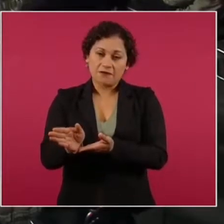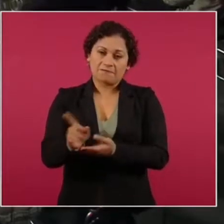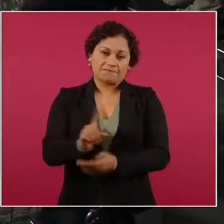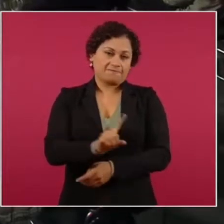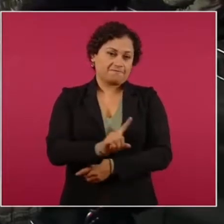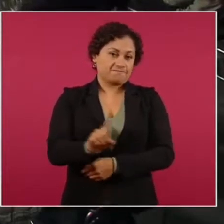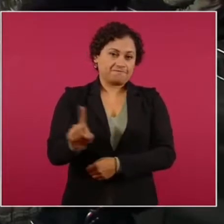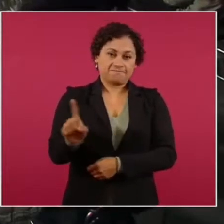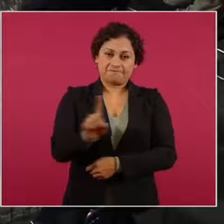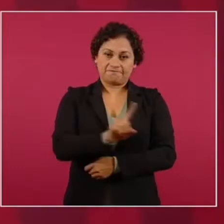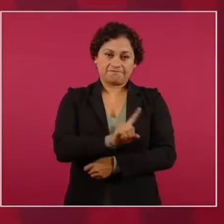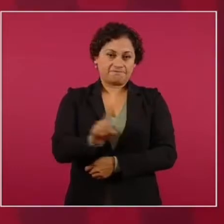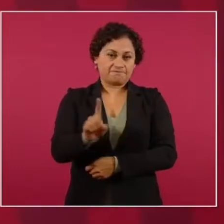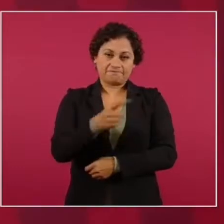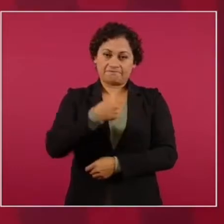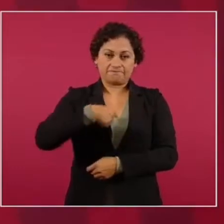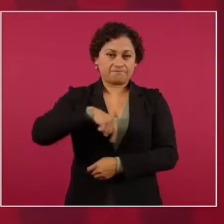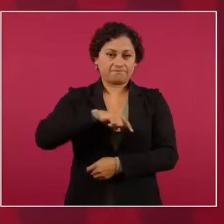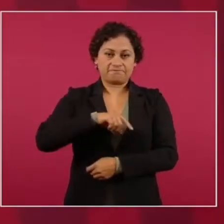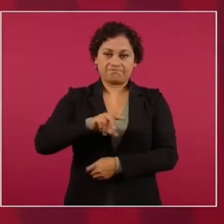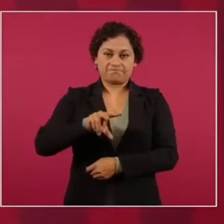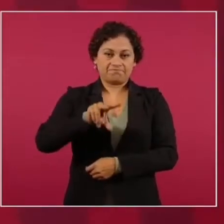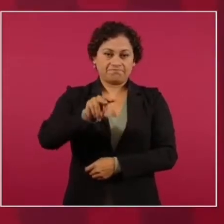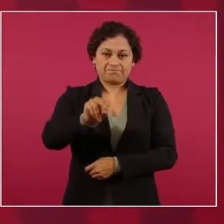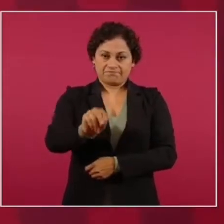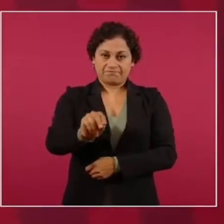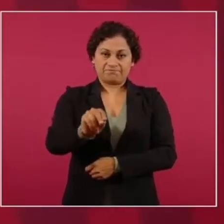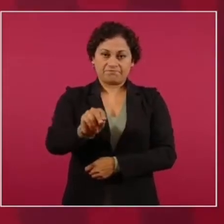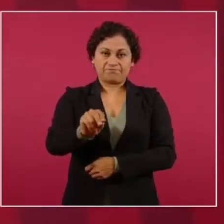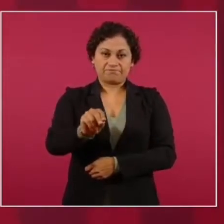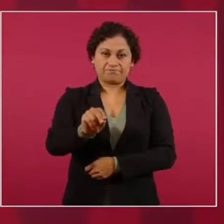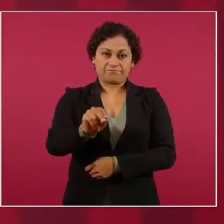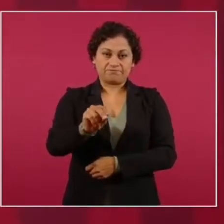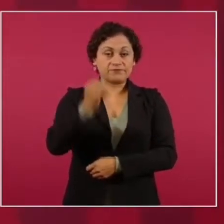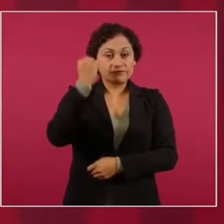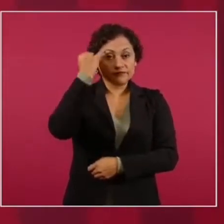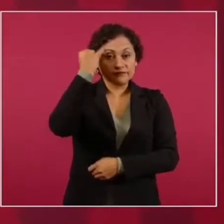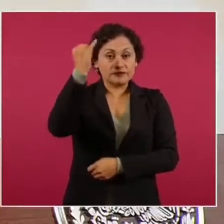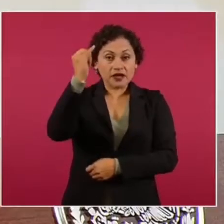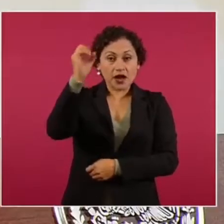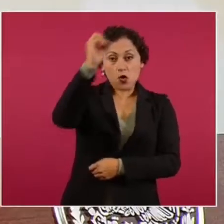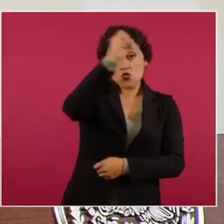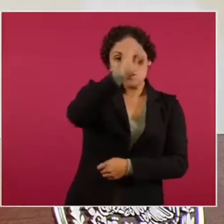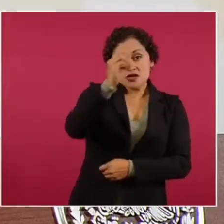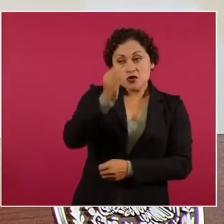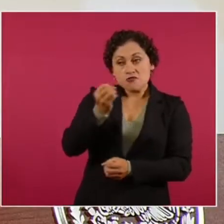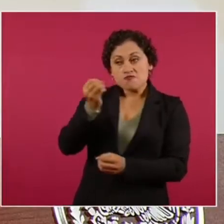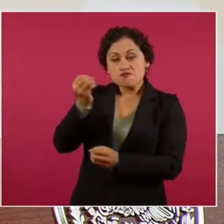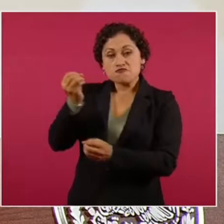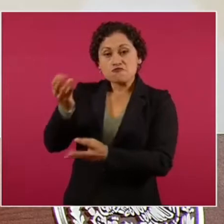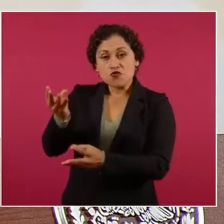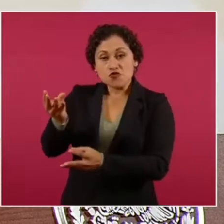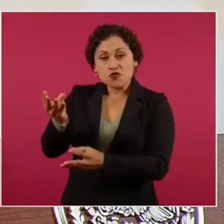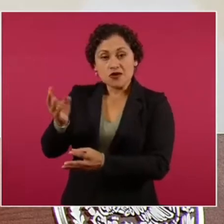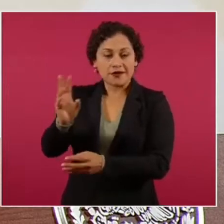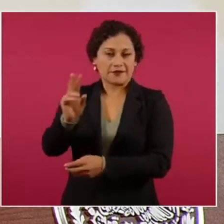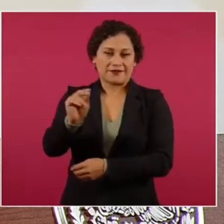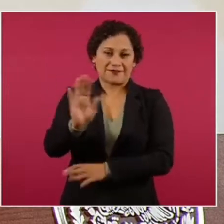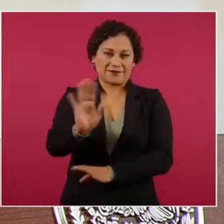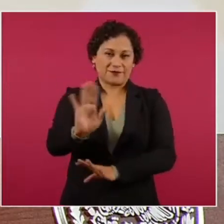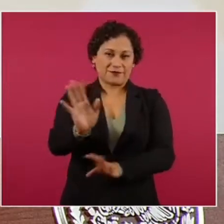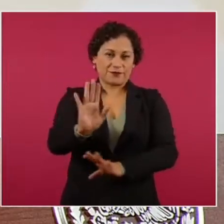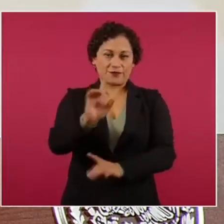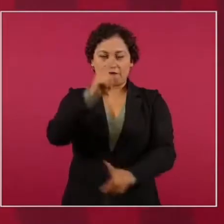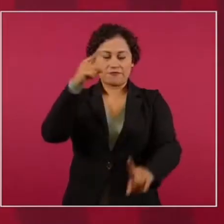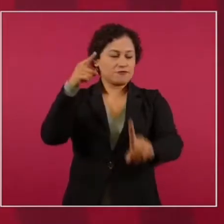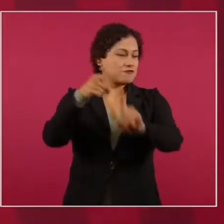en este tema tomando partido. Lo que queremos es la paz y lo voy a seguir